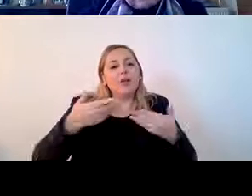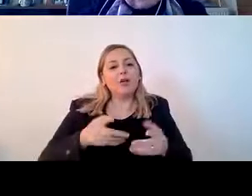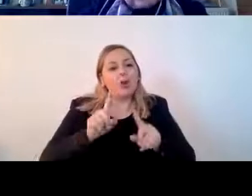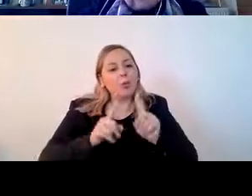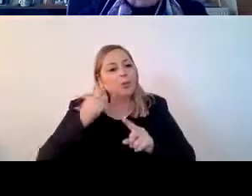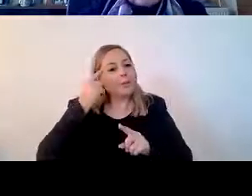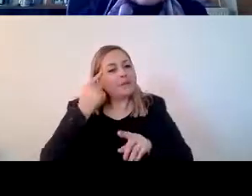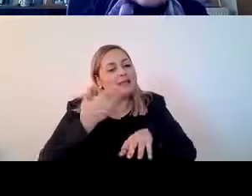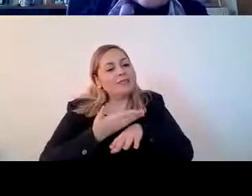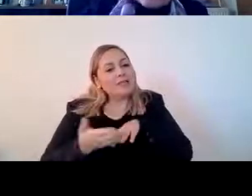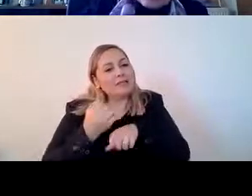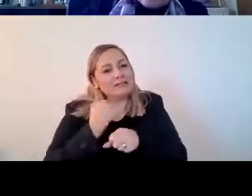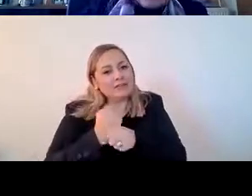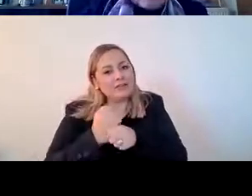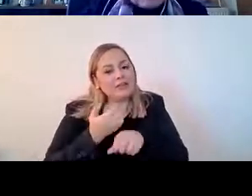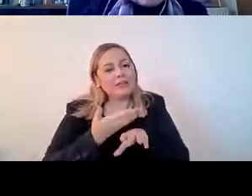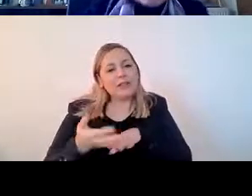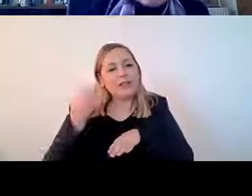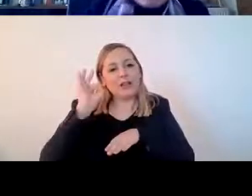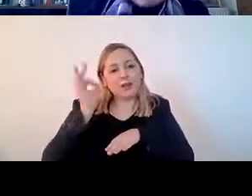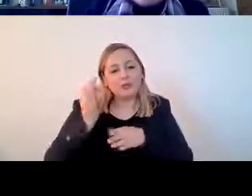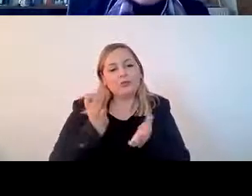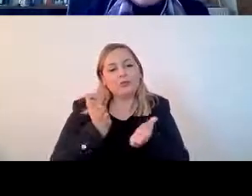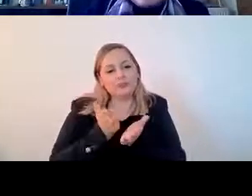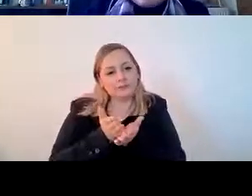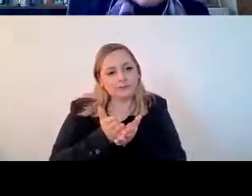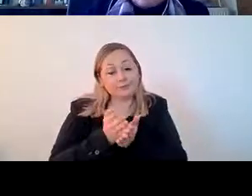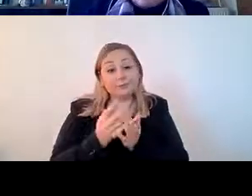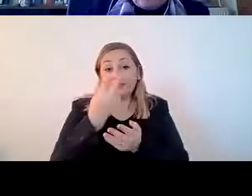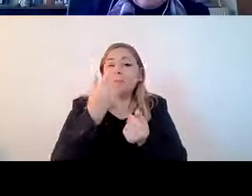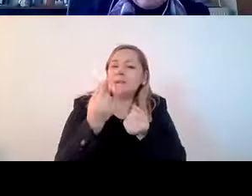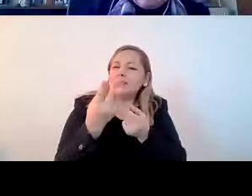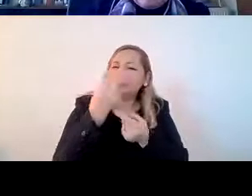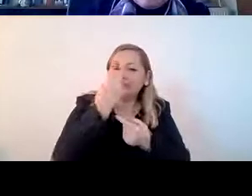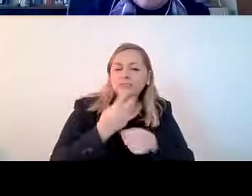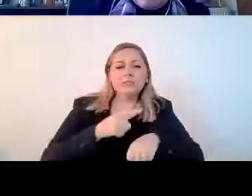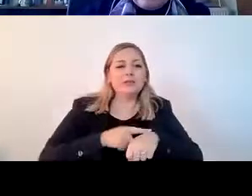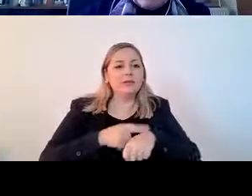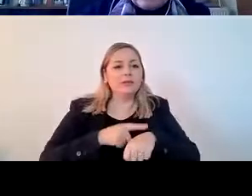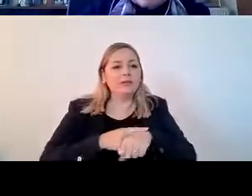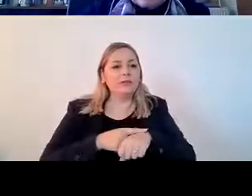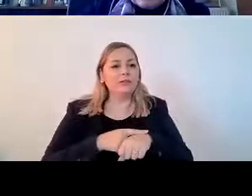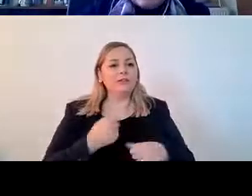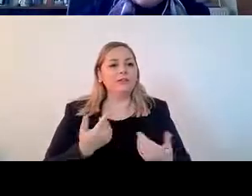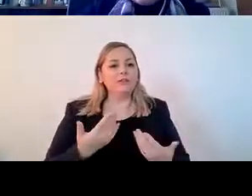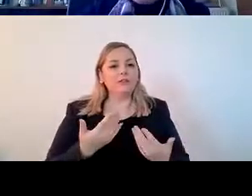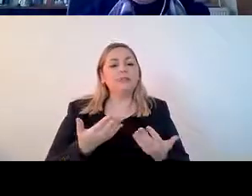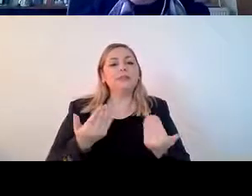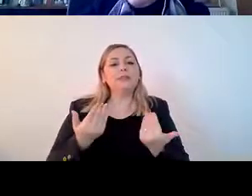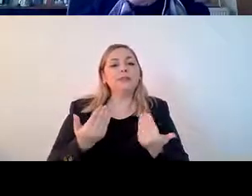llegan tarde al trabajo, llegan tarde a reuniones, a clases. Esta ceguera del tiempo les genera crisis y deben llenarse